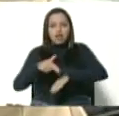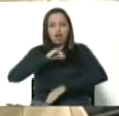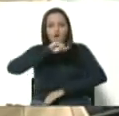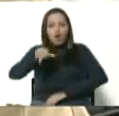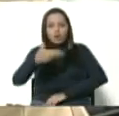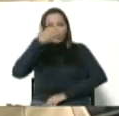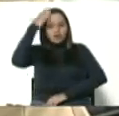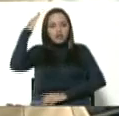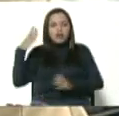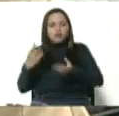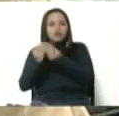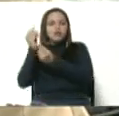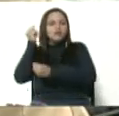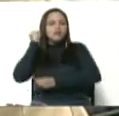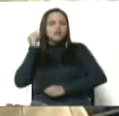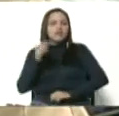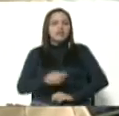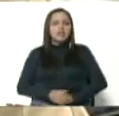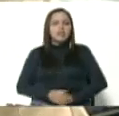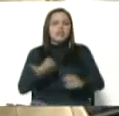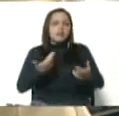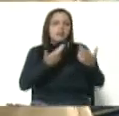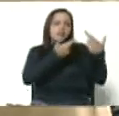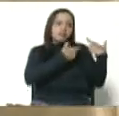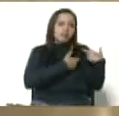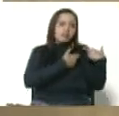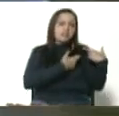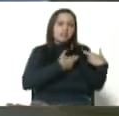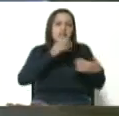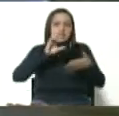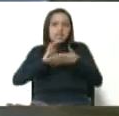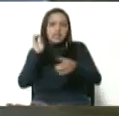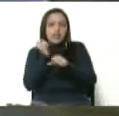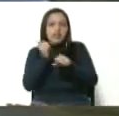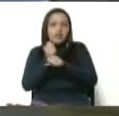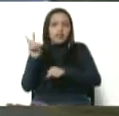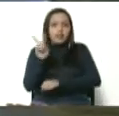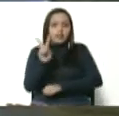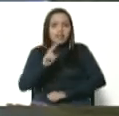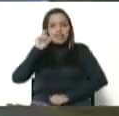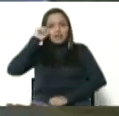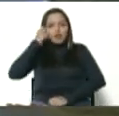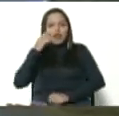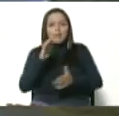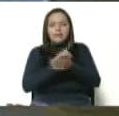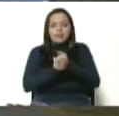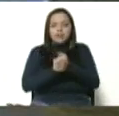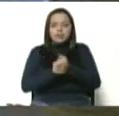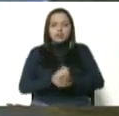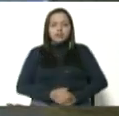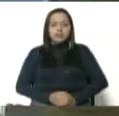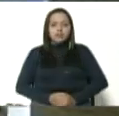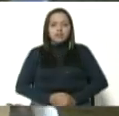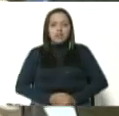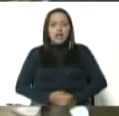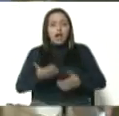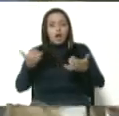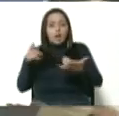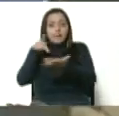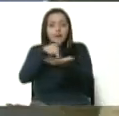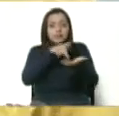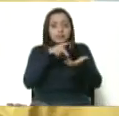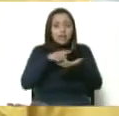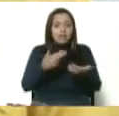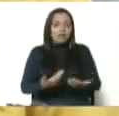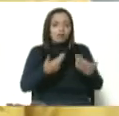con Aida Martínez de la Central de Trabajadores ASI Venezuela, recordándoles a nuestros amigos televidentes que están participando representantes